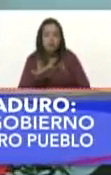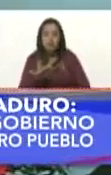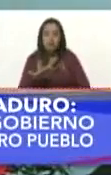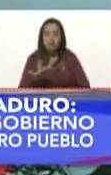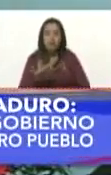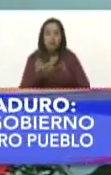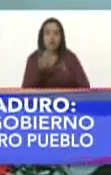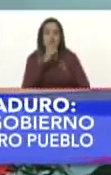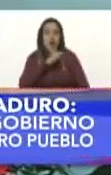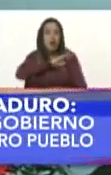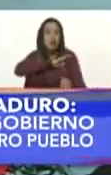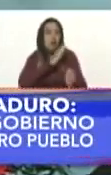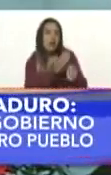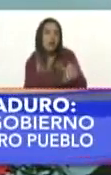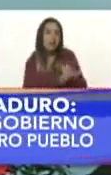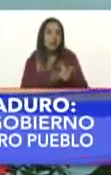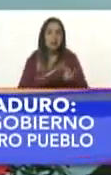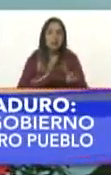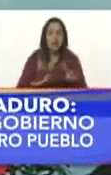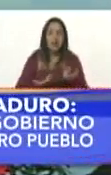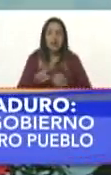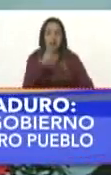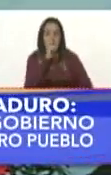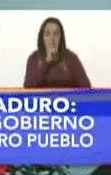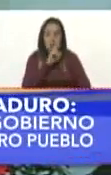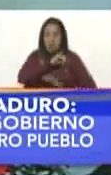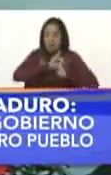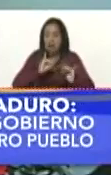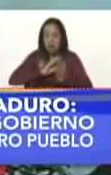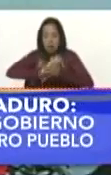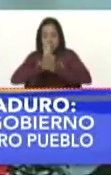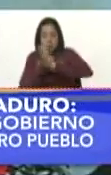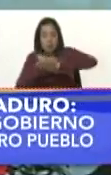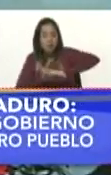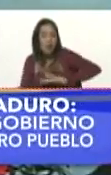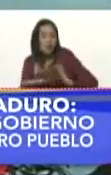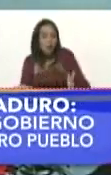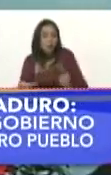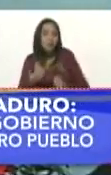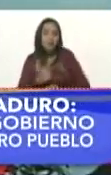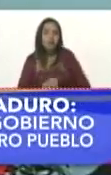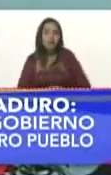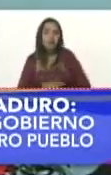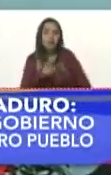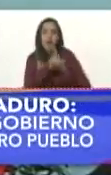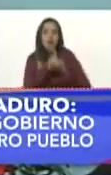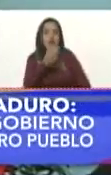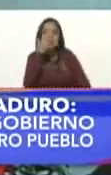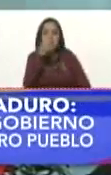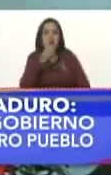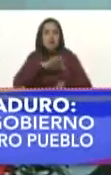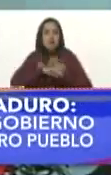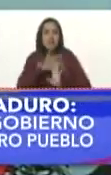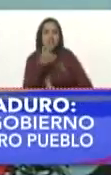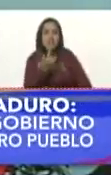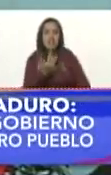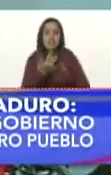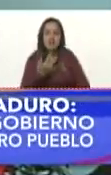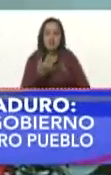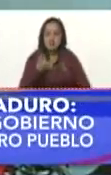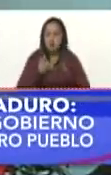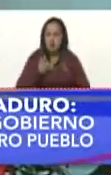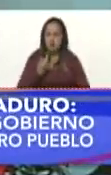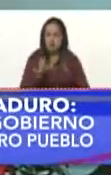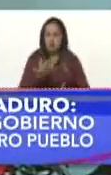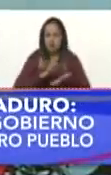no tiene fuerza. No, que Maduro ya está caído. Y no entiendo por qué dicen que estoy caído